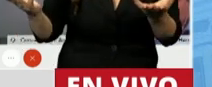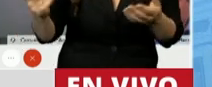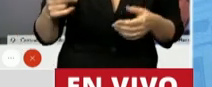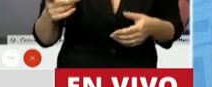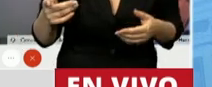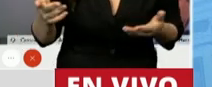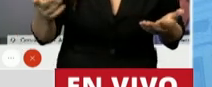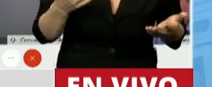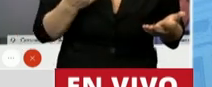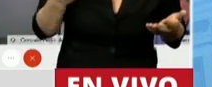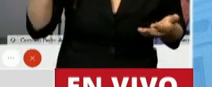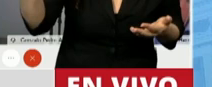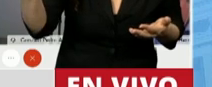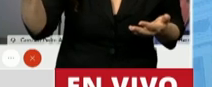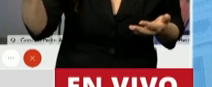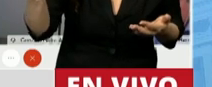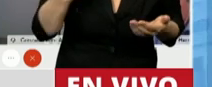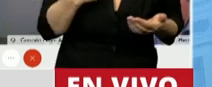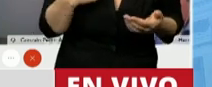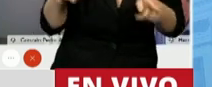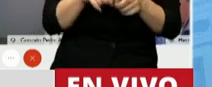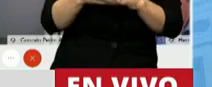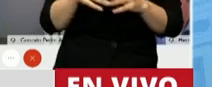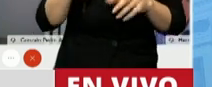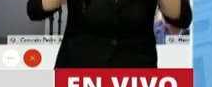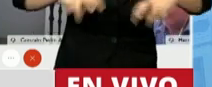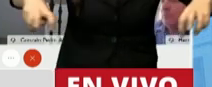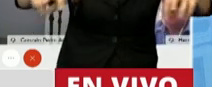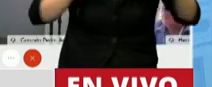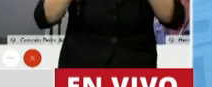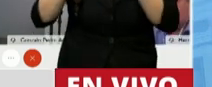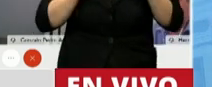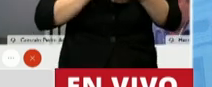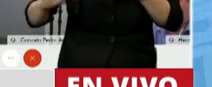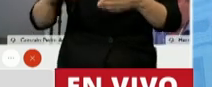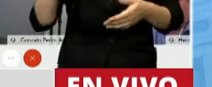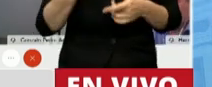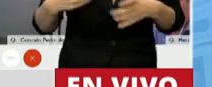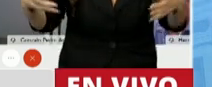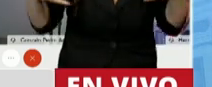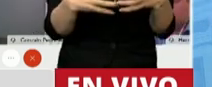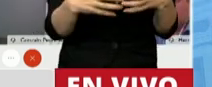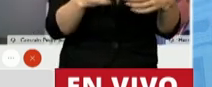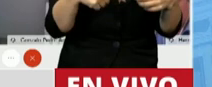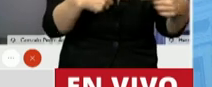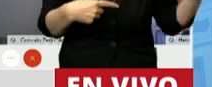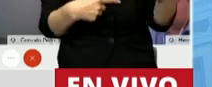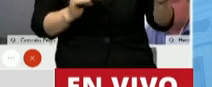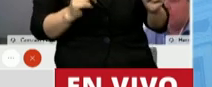presidente, yo, igual que la mayoría de los que estamos sentados acá, diría todos, pertenecemos a una oposición